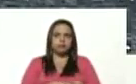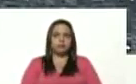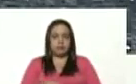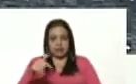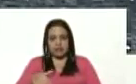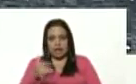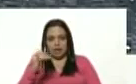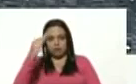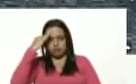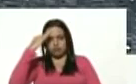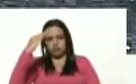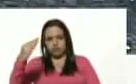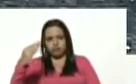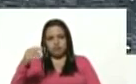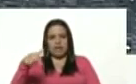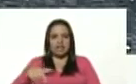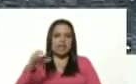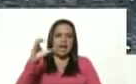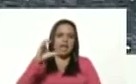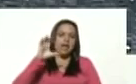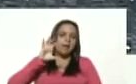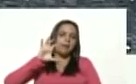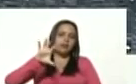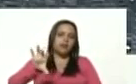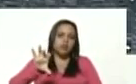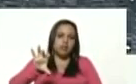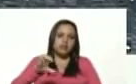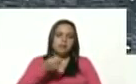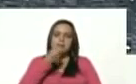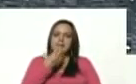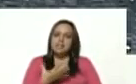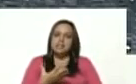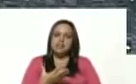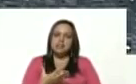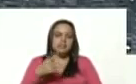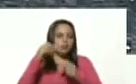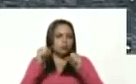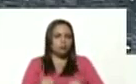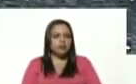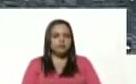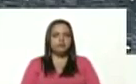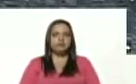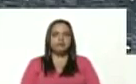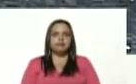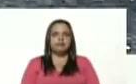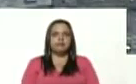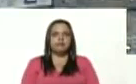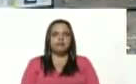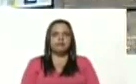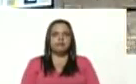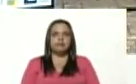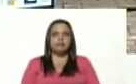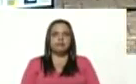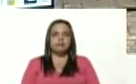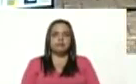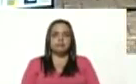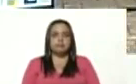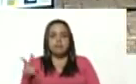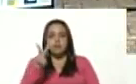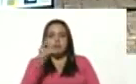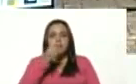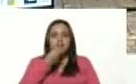estamos, en la Caracas patriota, bella y segura. En la Venezuela